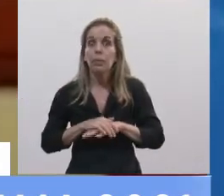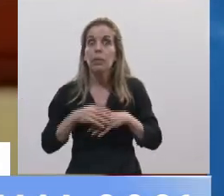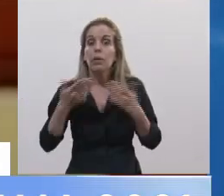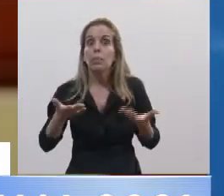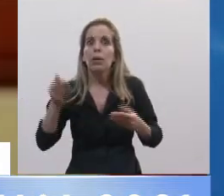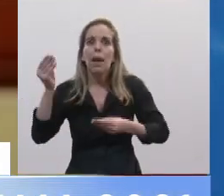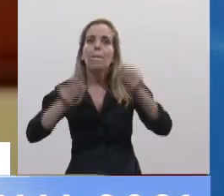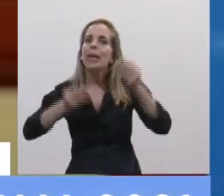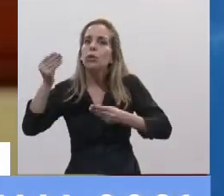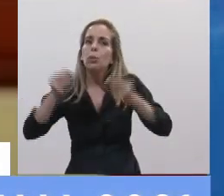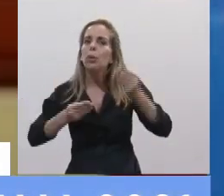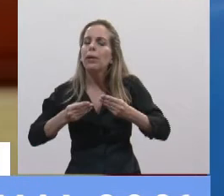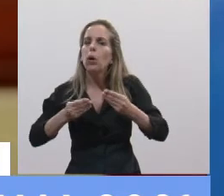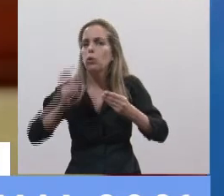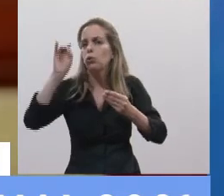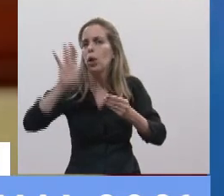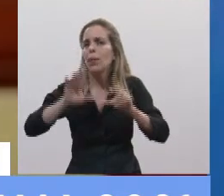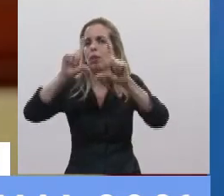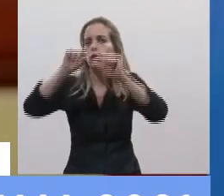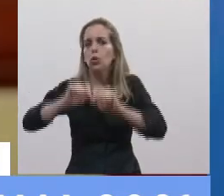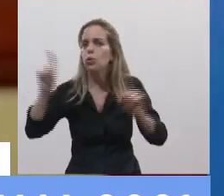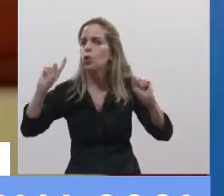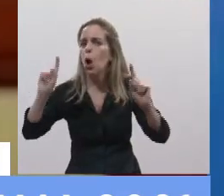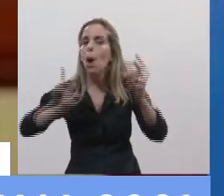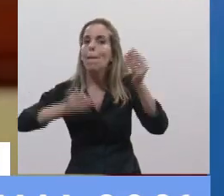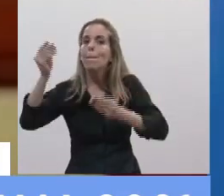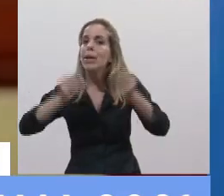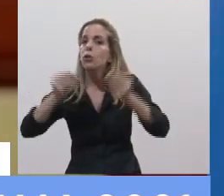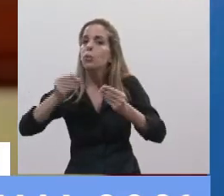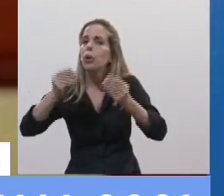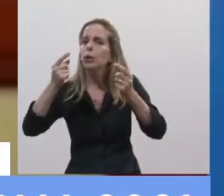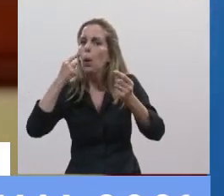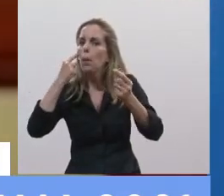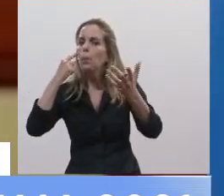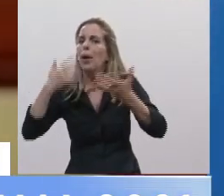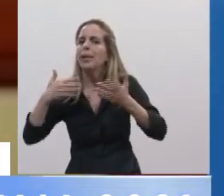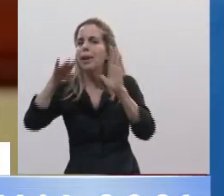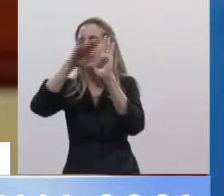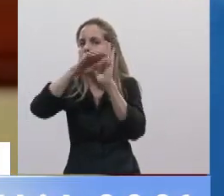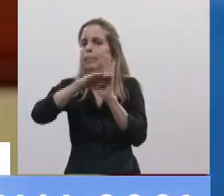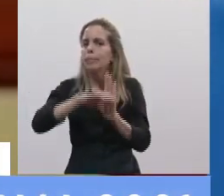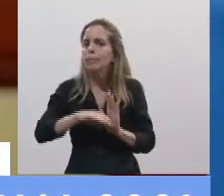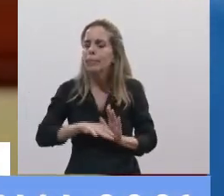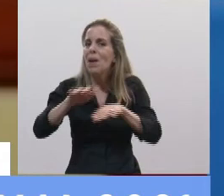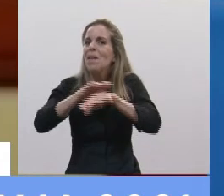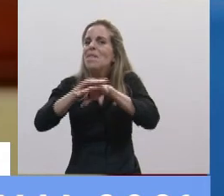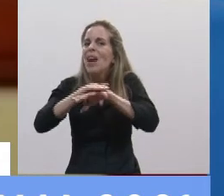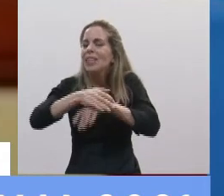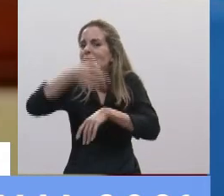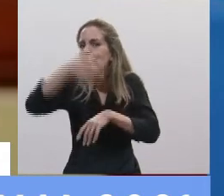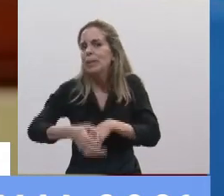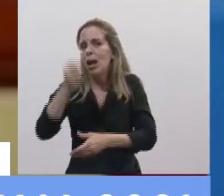fríos números, sino que los presupuestos, según nos marcan las normas, y es de práctica política, es la base del programa general de